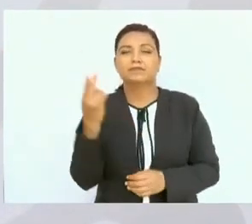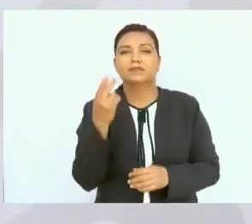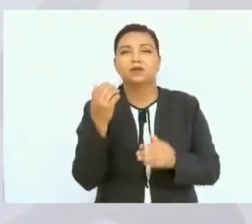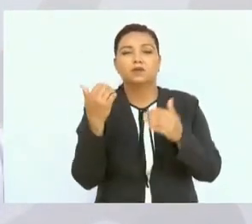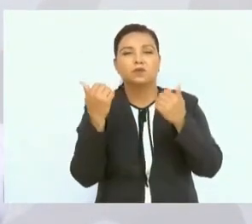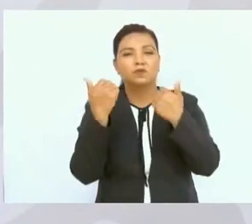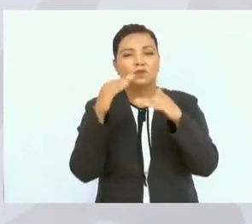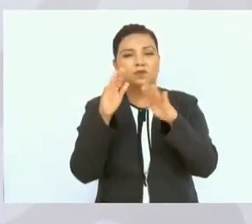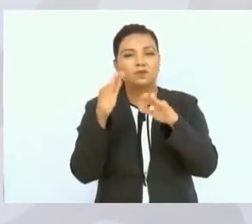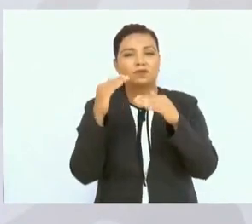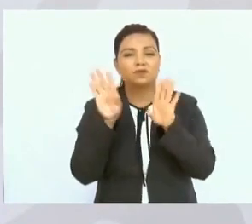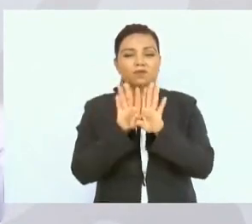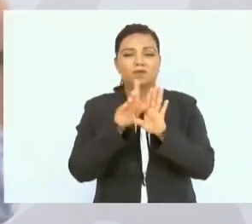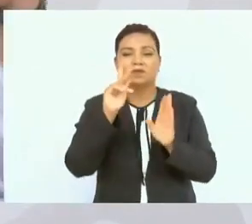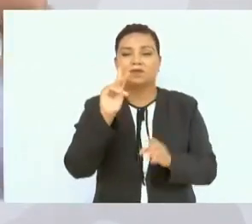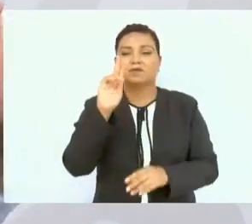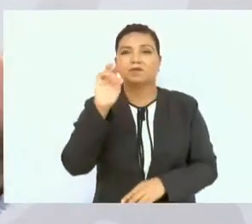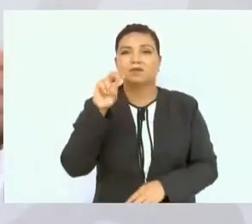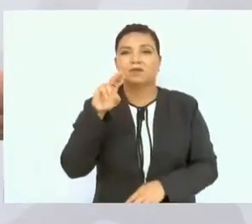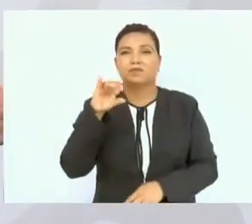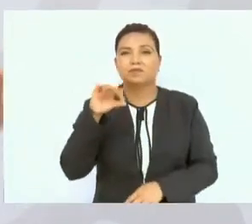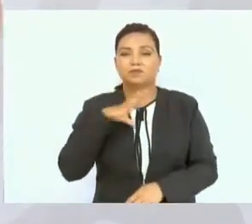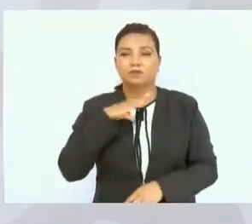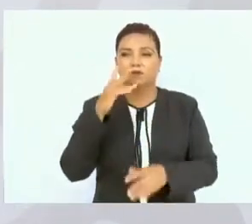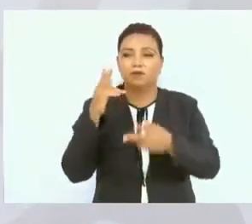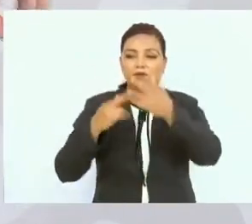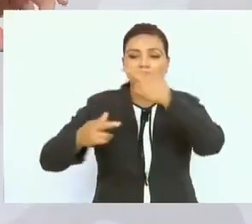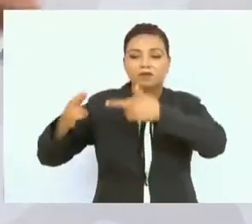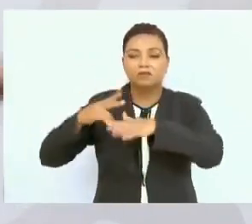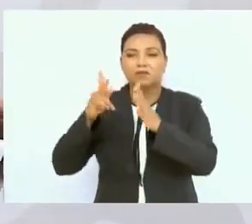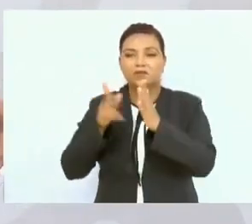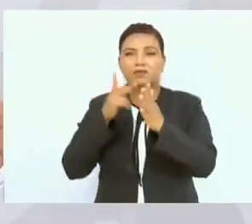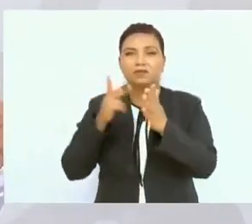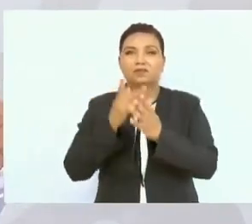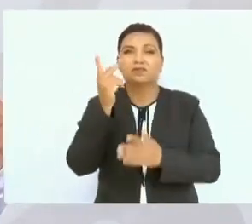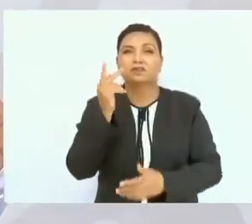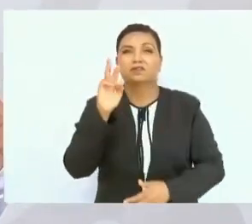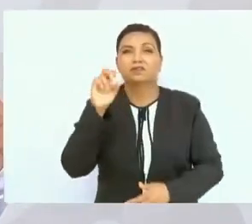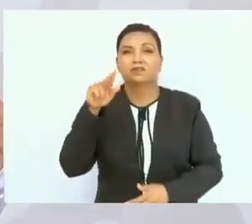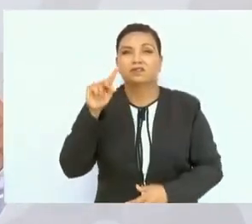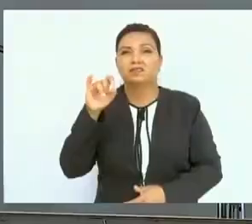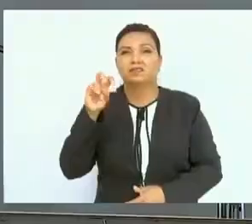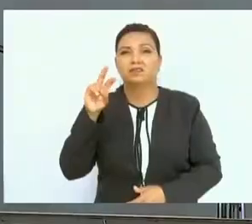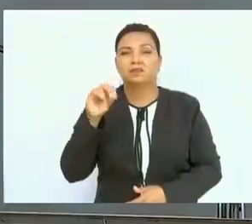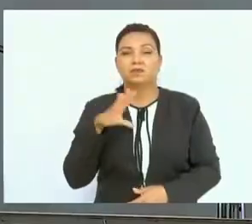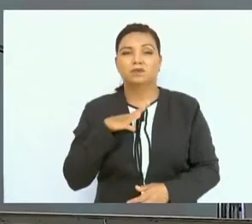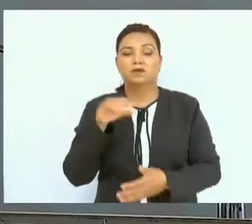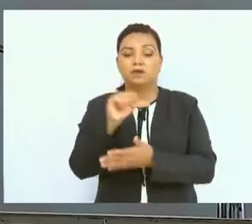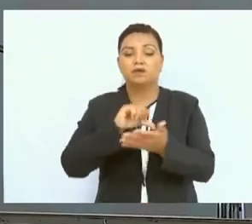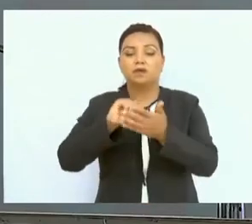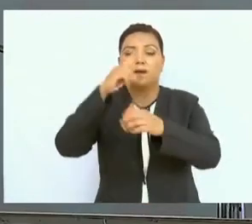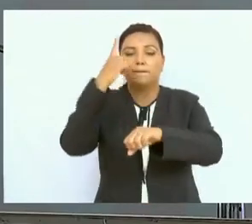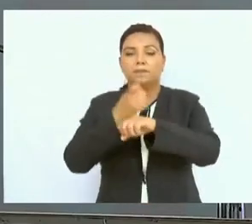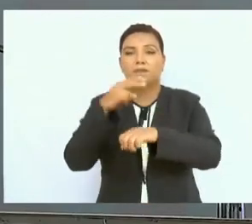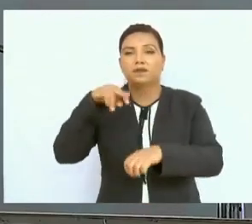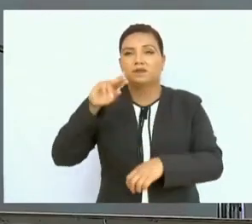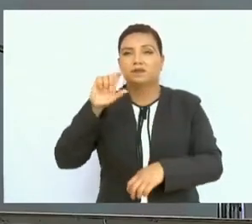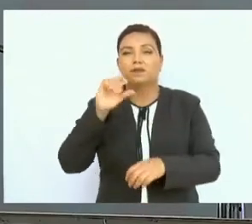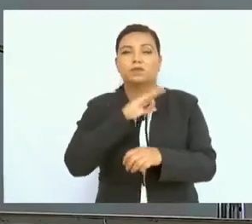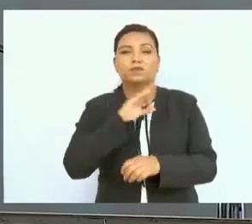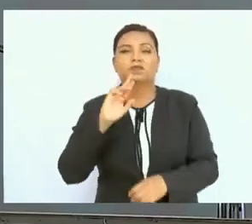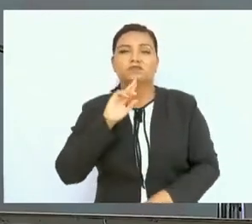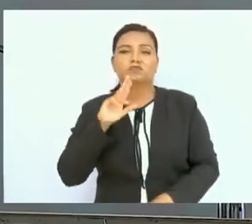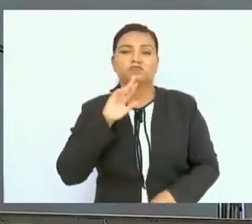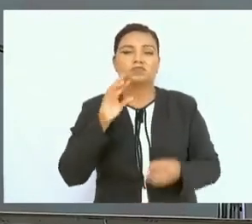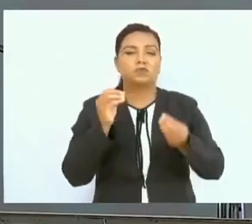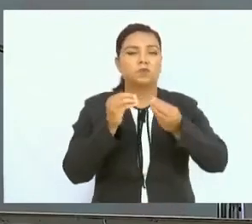ver con la prevención, regresar a lo preventivo, regresar a los centros de primer nivel donde podemos resolver muchas